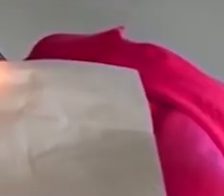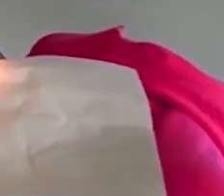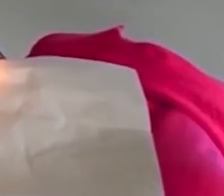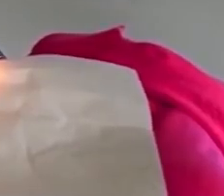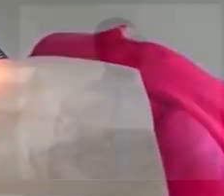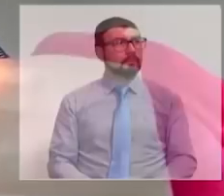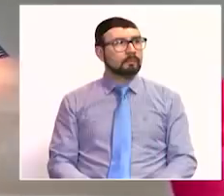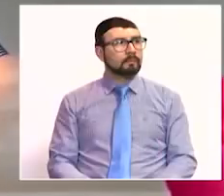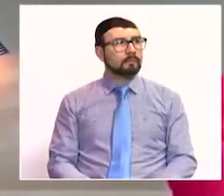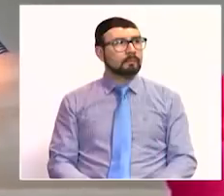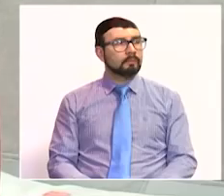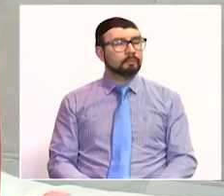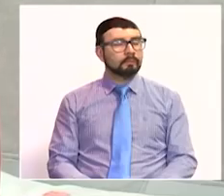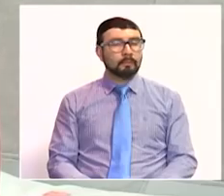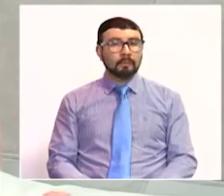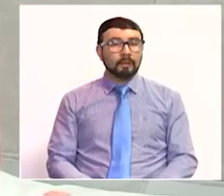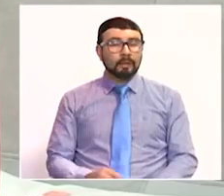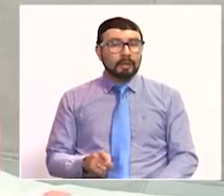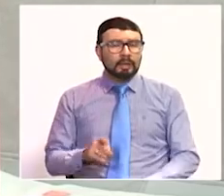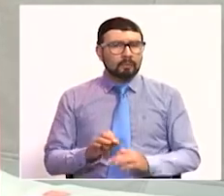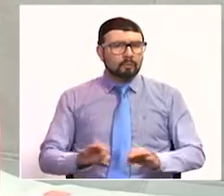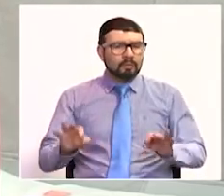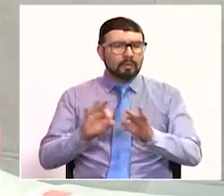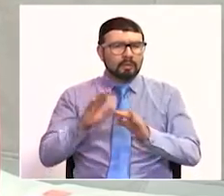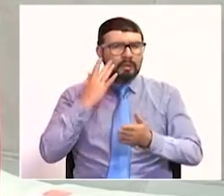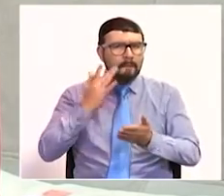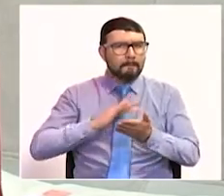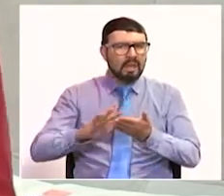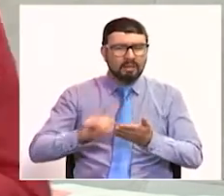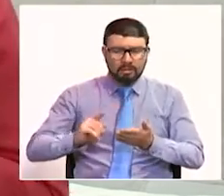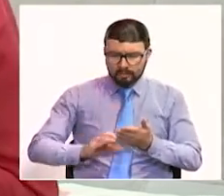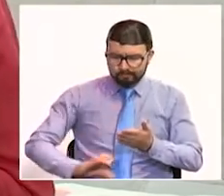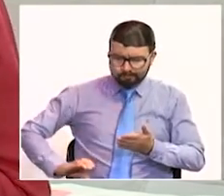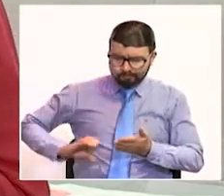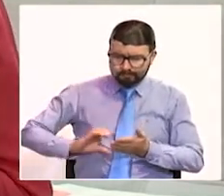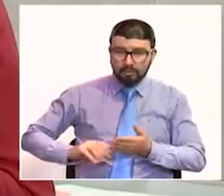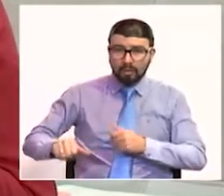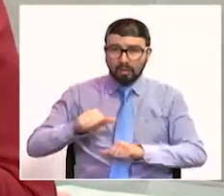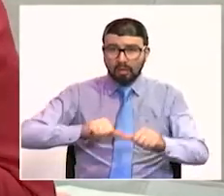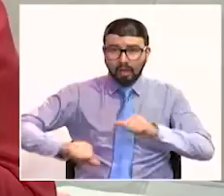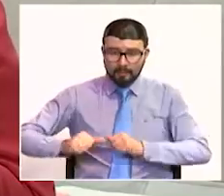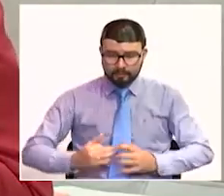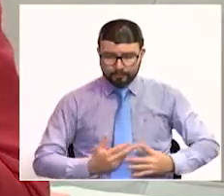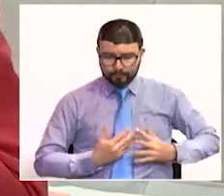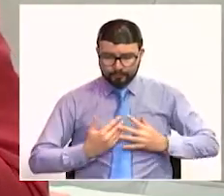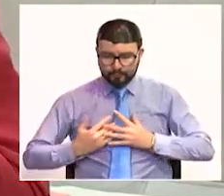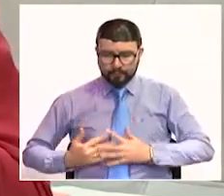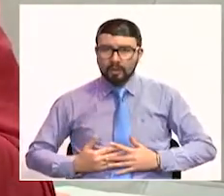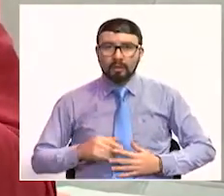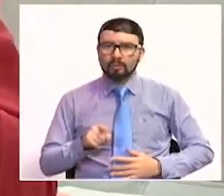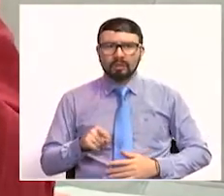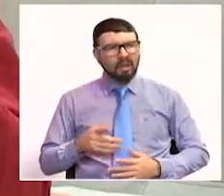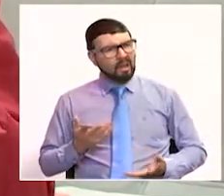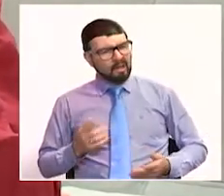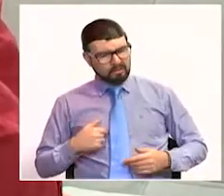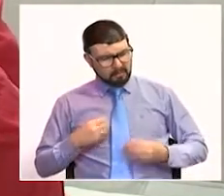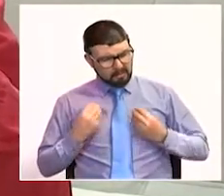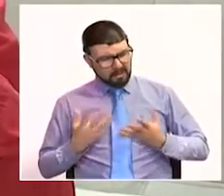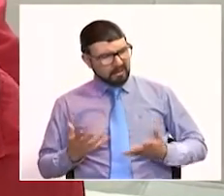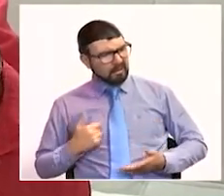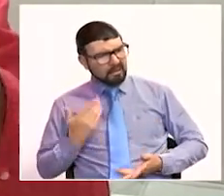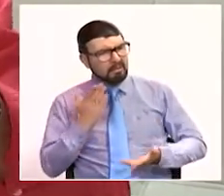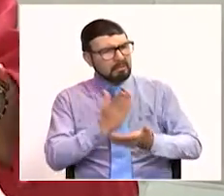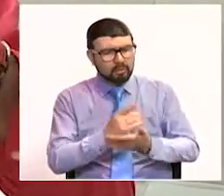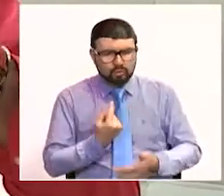la limpieza de colon con recambio de flora intestinal? Cuando muchos de ustedes los que están buscando es un diagnóstico